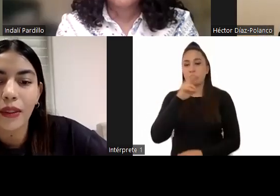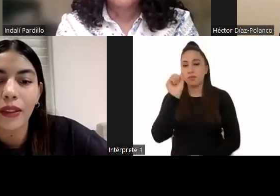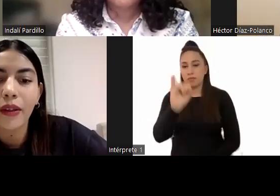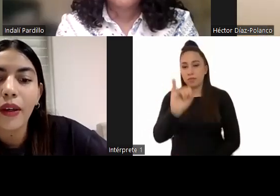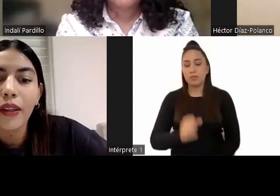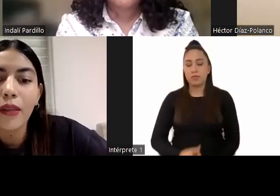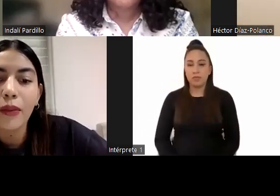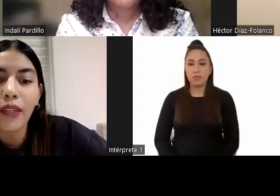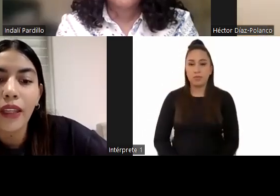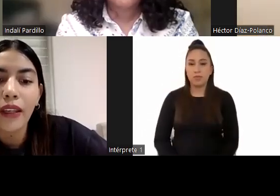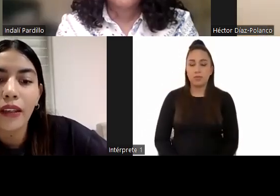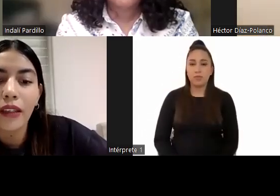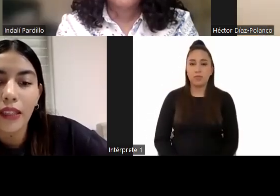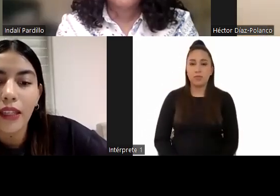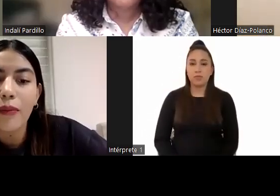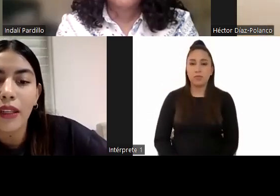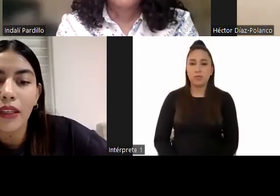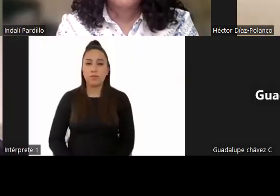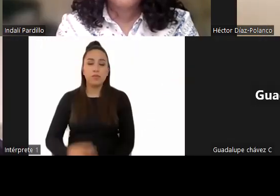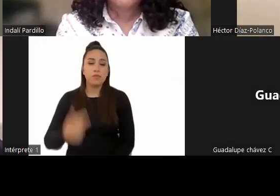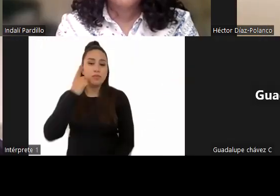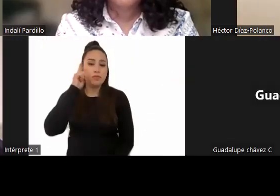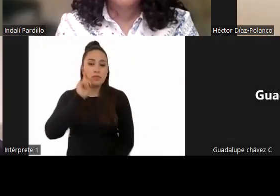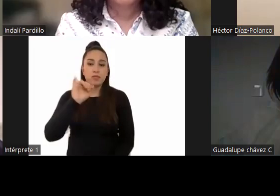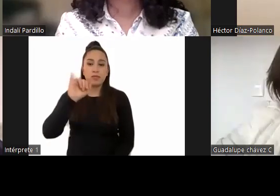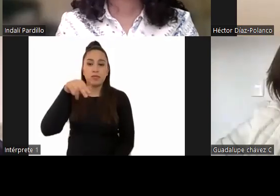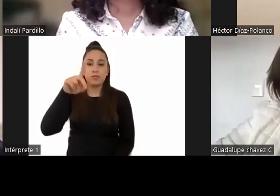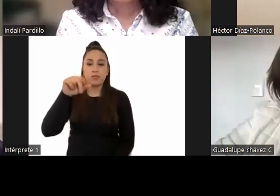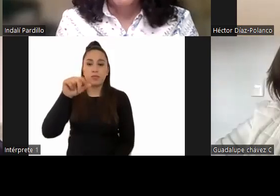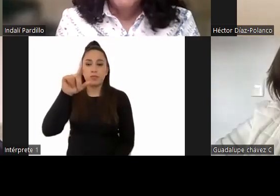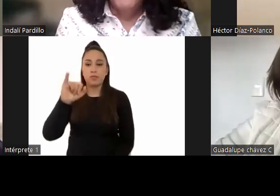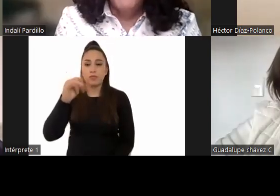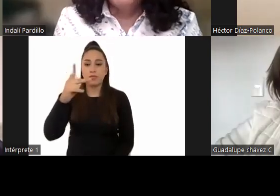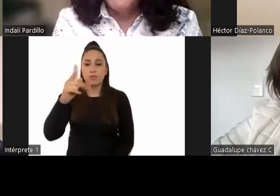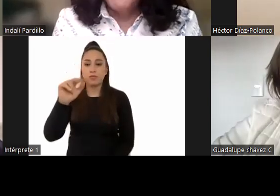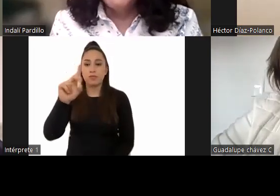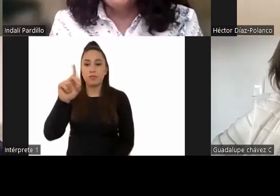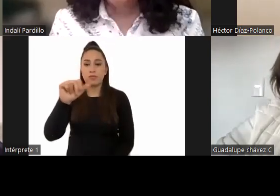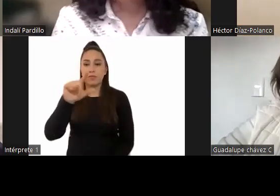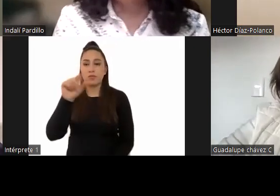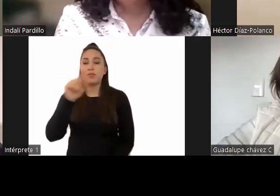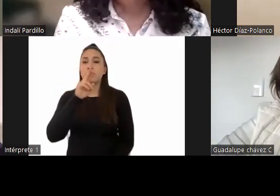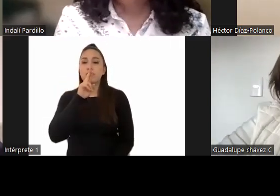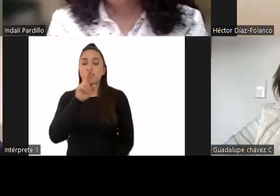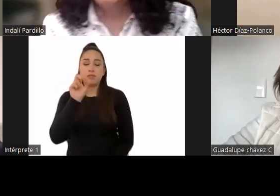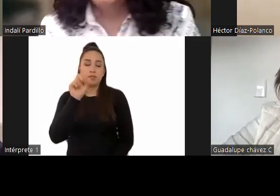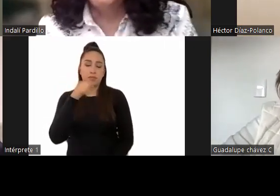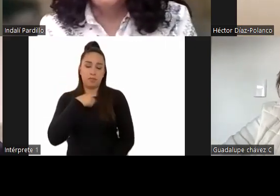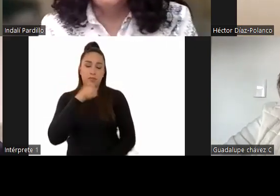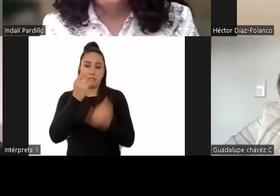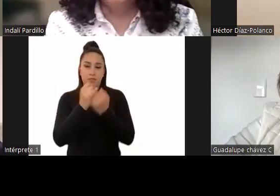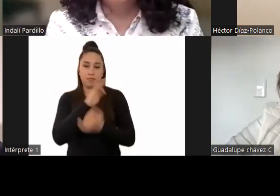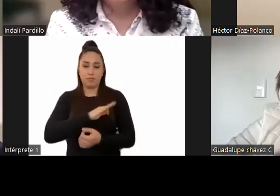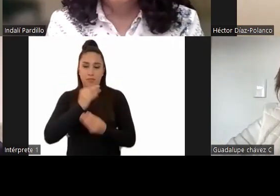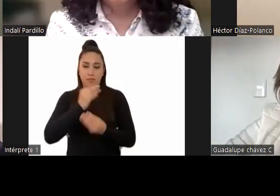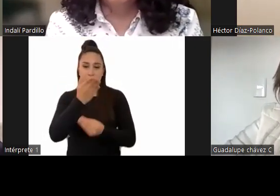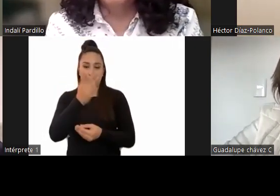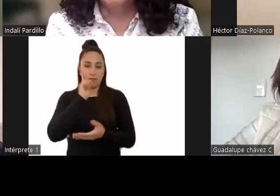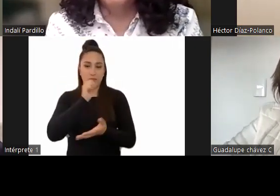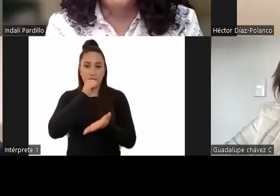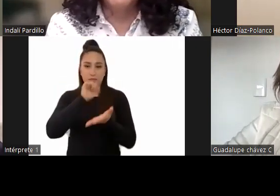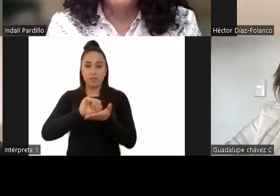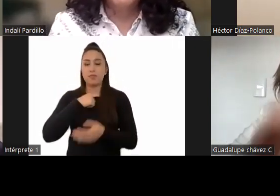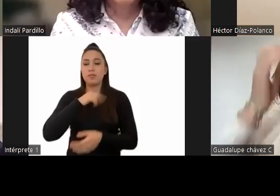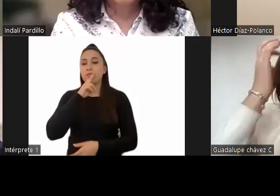Gracias, diputado. Diputada Indalí Pardillo Cadena. Igualmente, muchas felicidades, diputada Frida, y mi voto